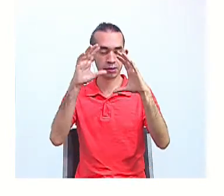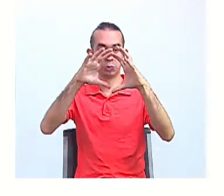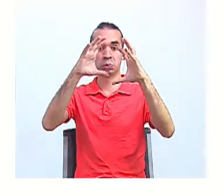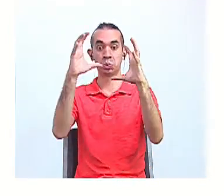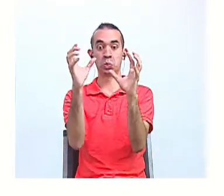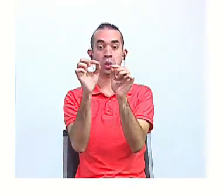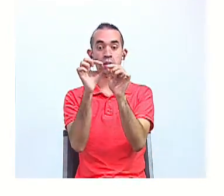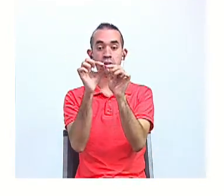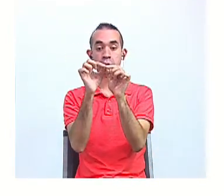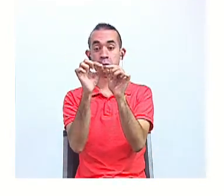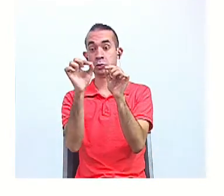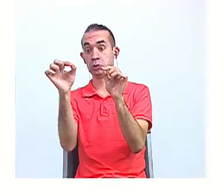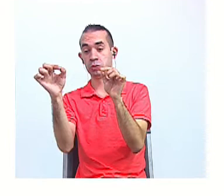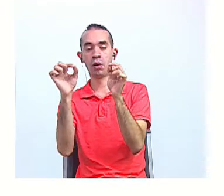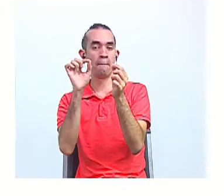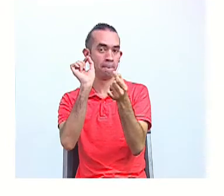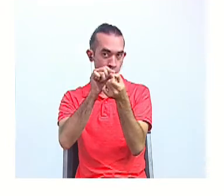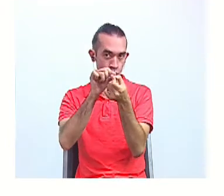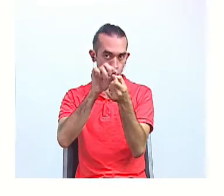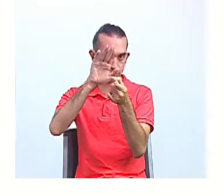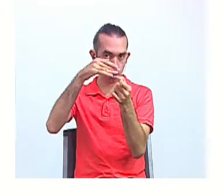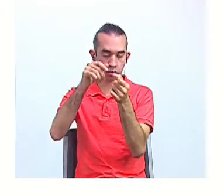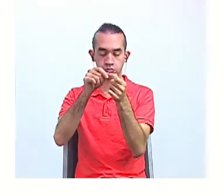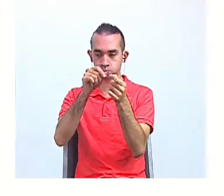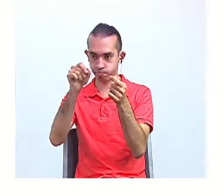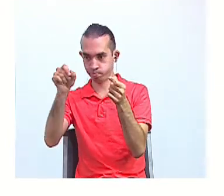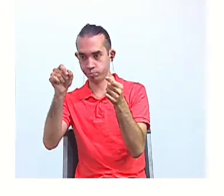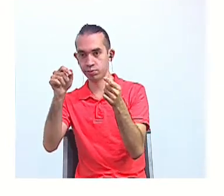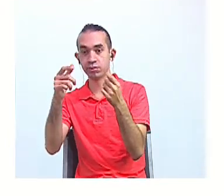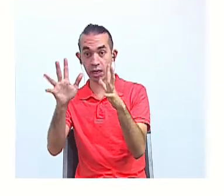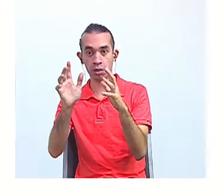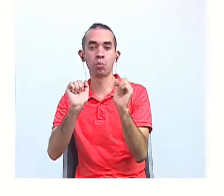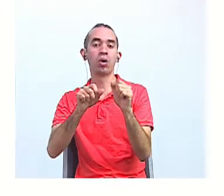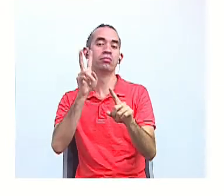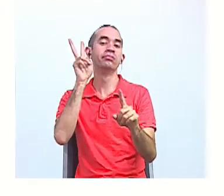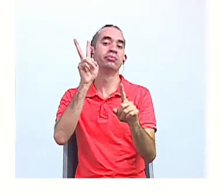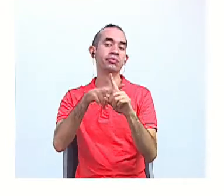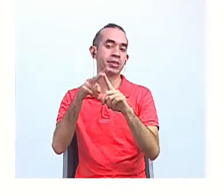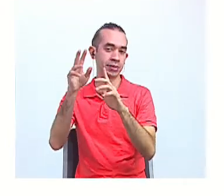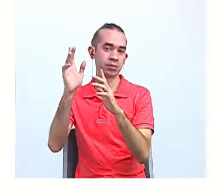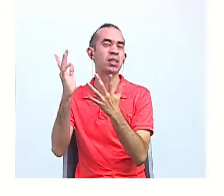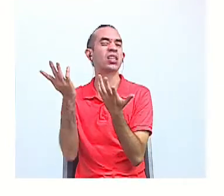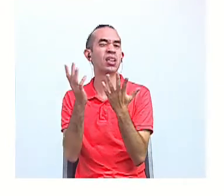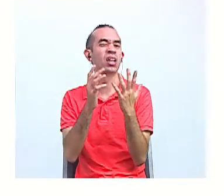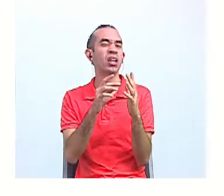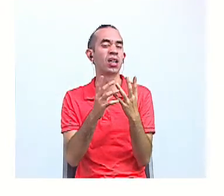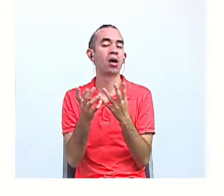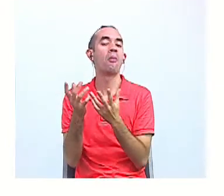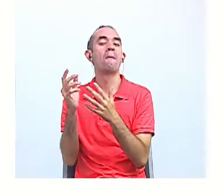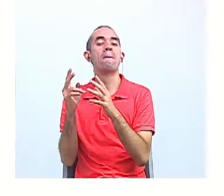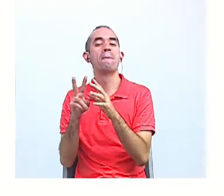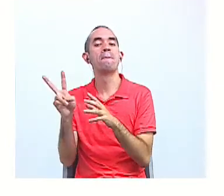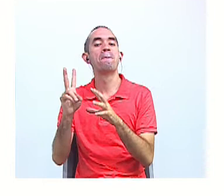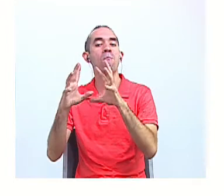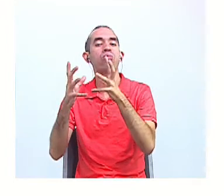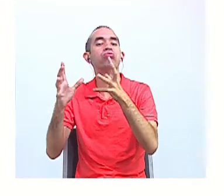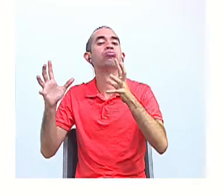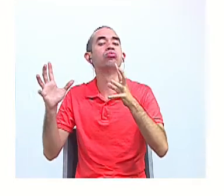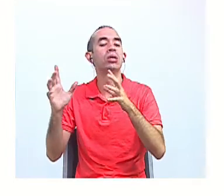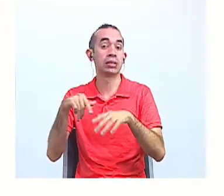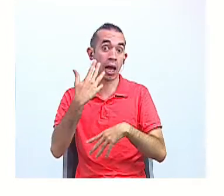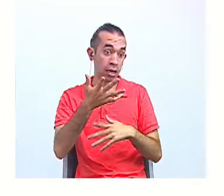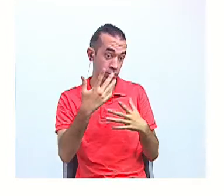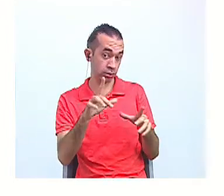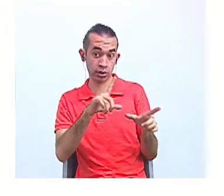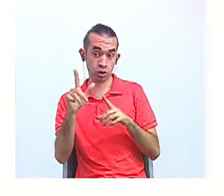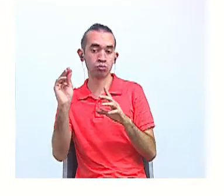único que nos hace falta es calcular el volumen para poder ir ya a aplicar la fórmula de la densidad. Muy bien, ¿cómo lo calculamos?